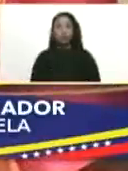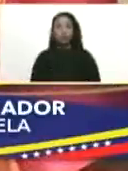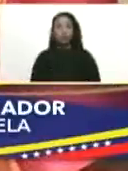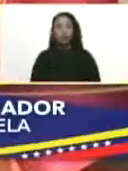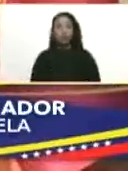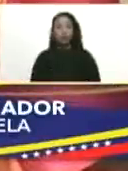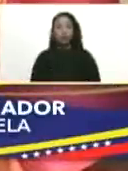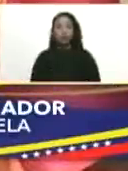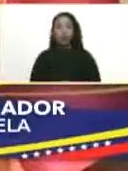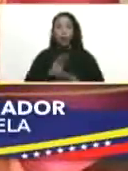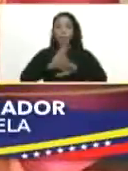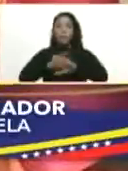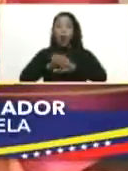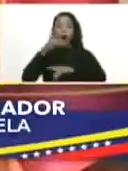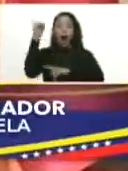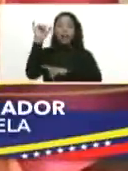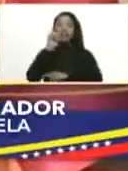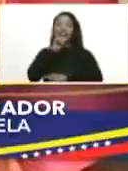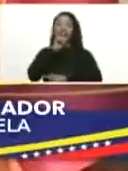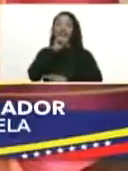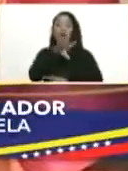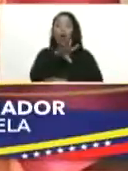por la historia milenaria de China,